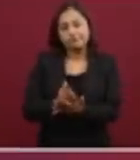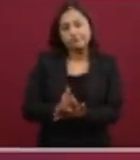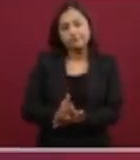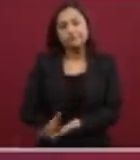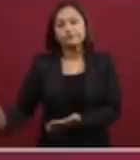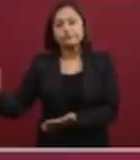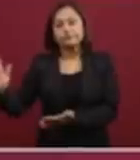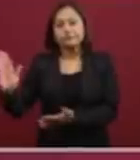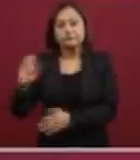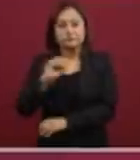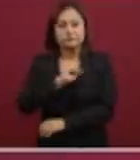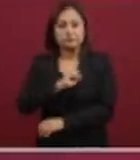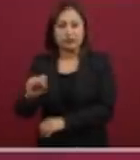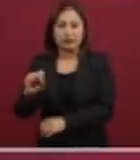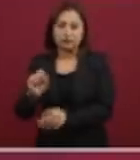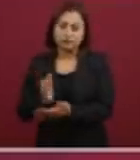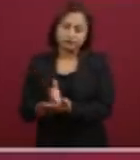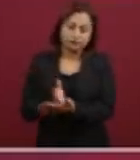y delincuencia,